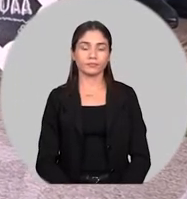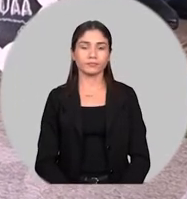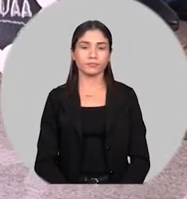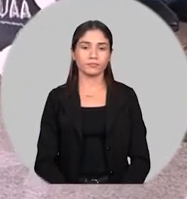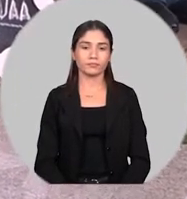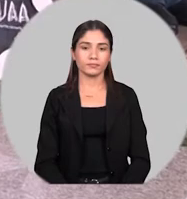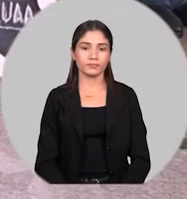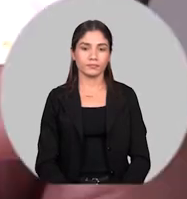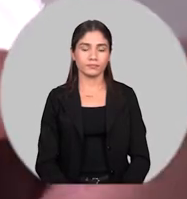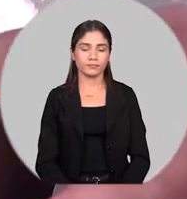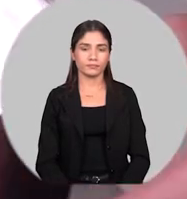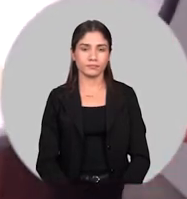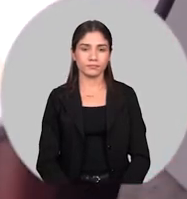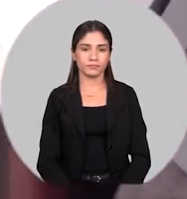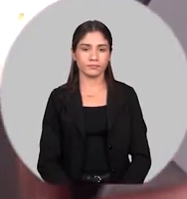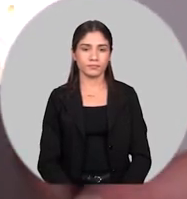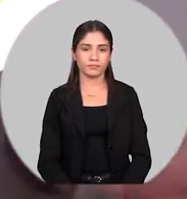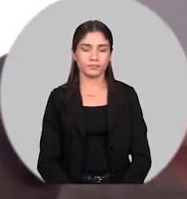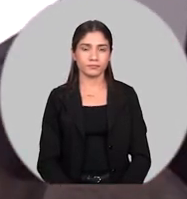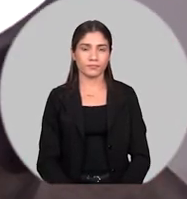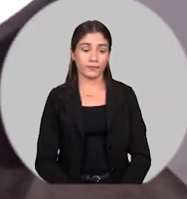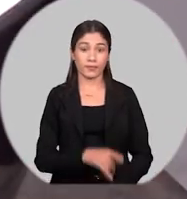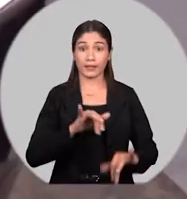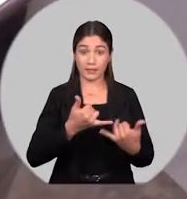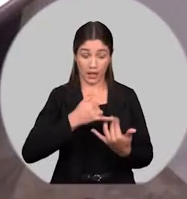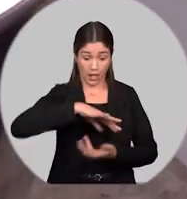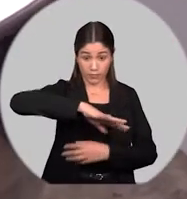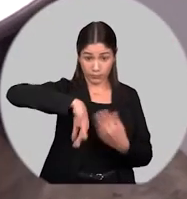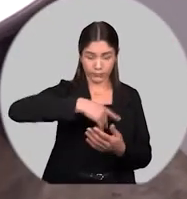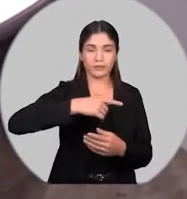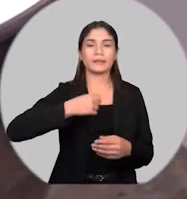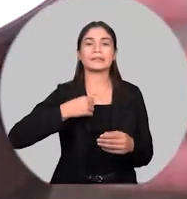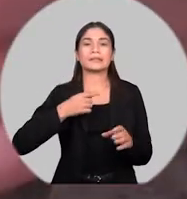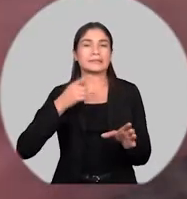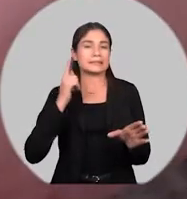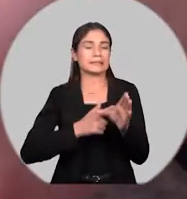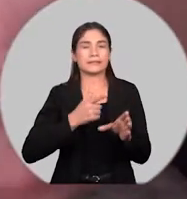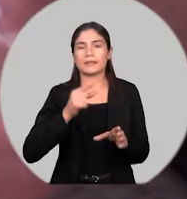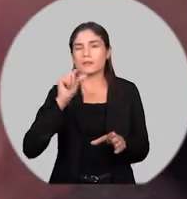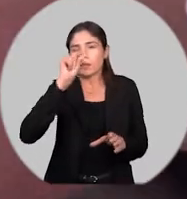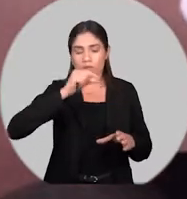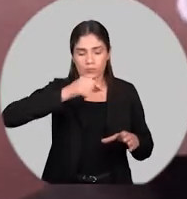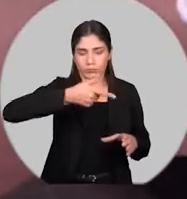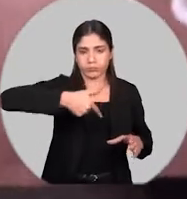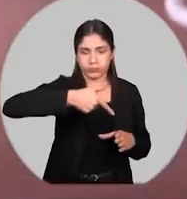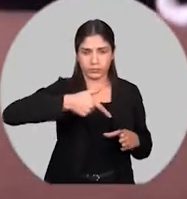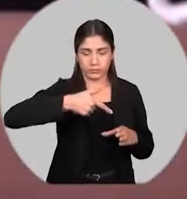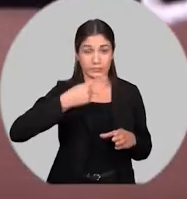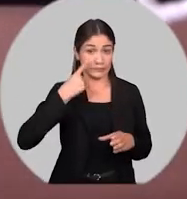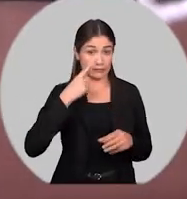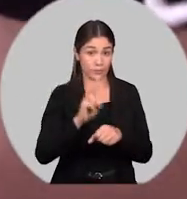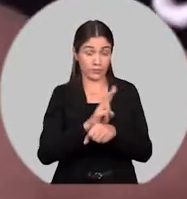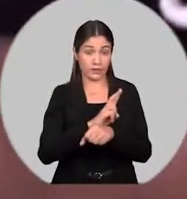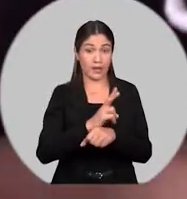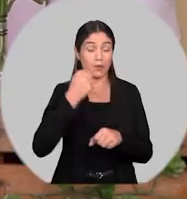chantilly, listísimo. Ahí sí ya es nada más una batida rápida porque con el chantilly